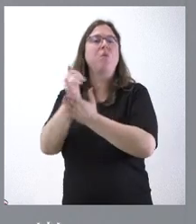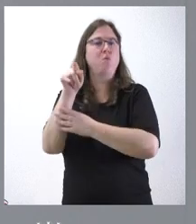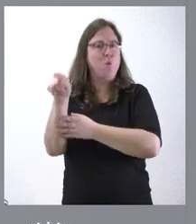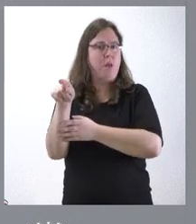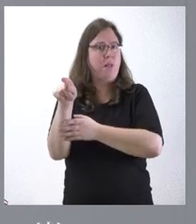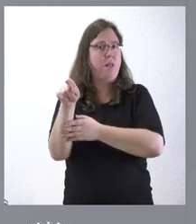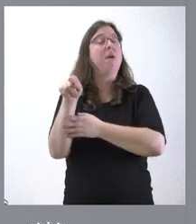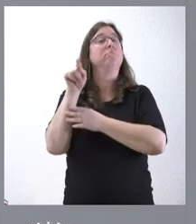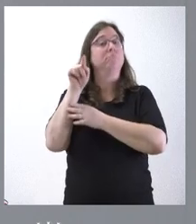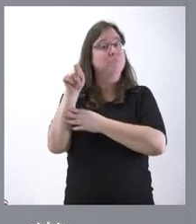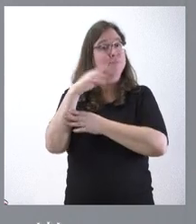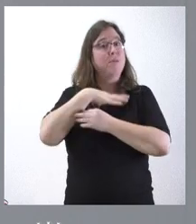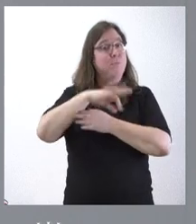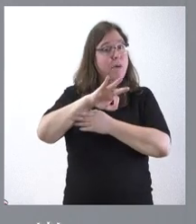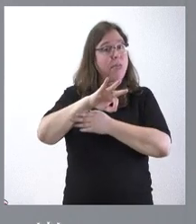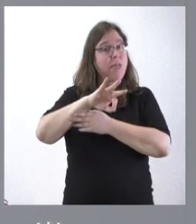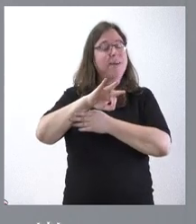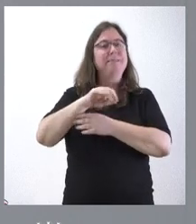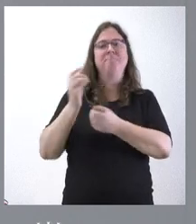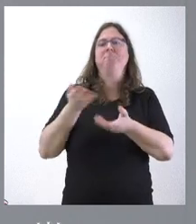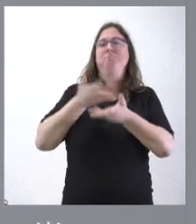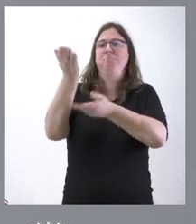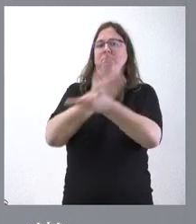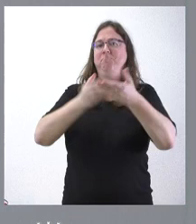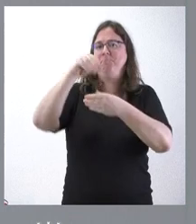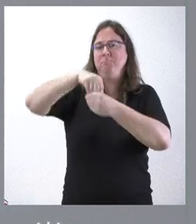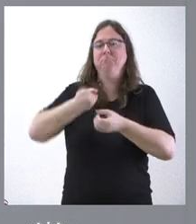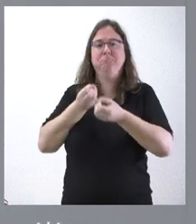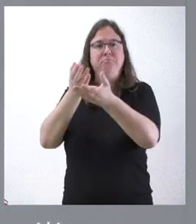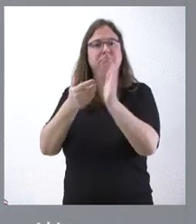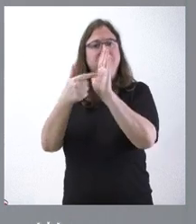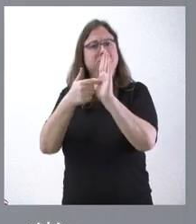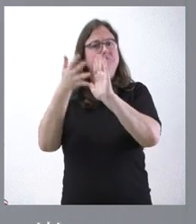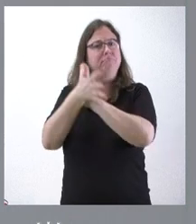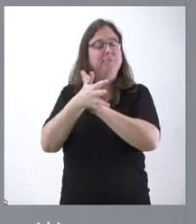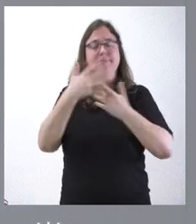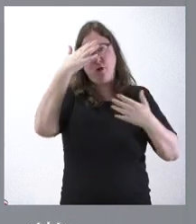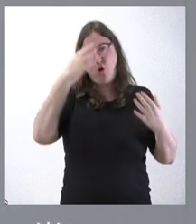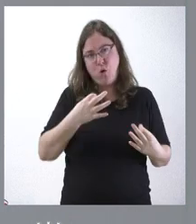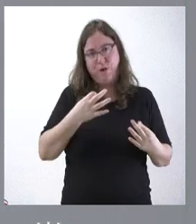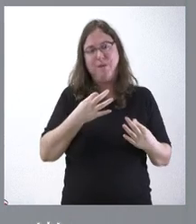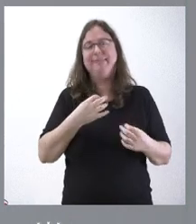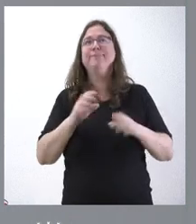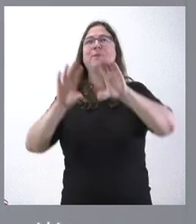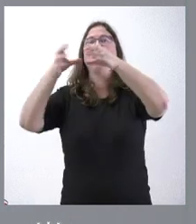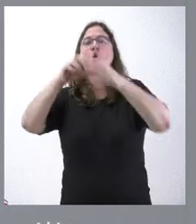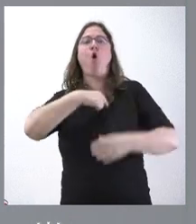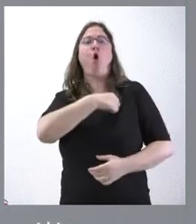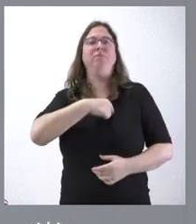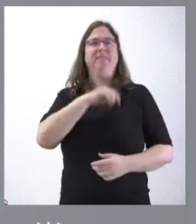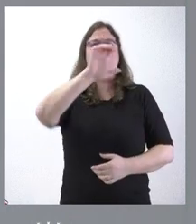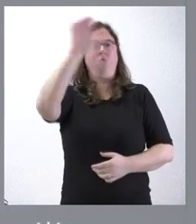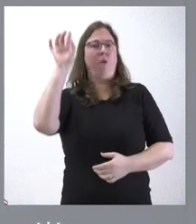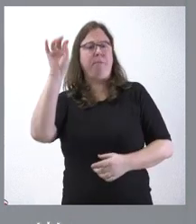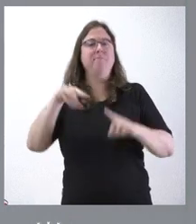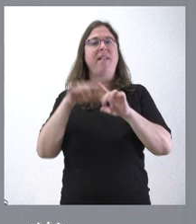pueda llevárselo allí hacerle partícipe dentro lógicamente de que es un colegio de comisarios y que tiene que ver también con